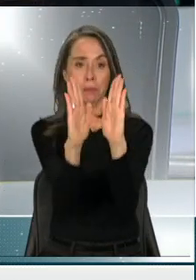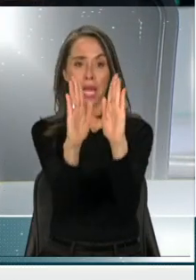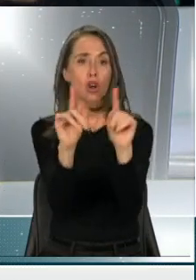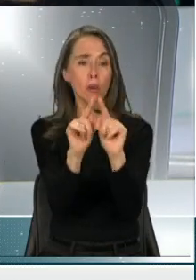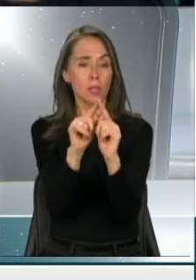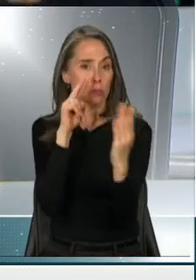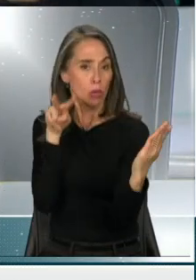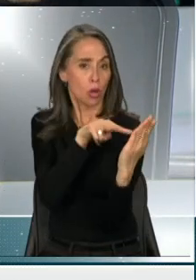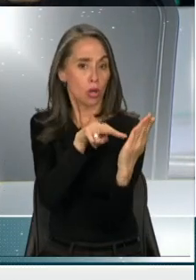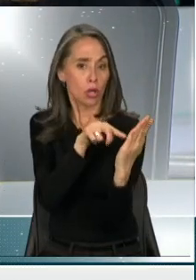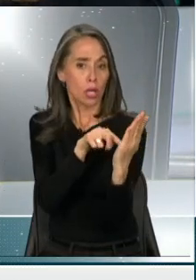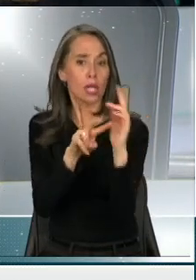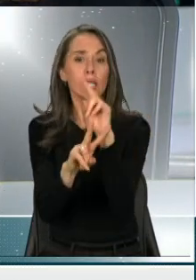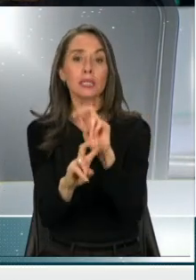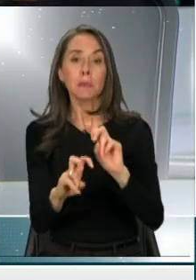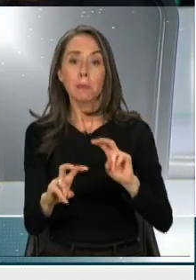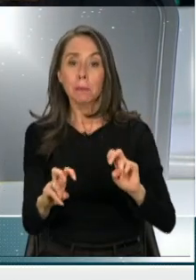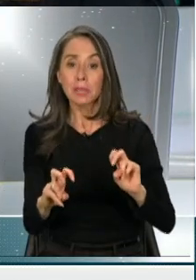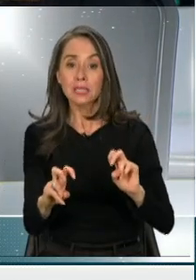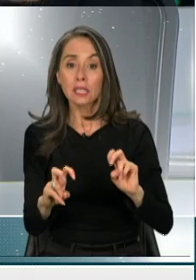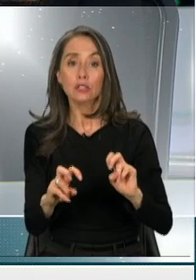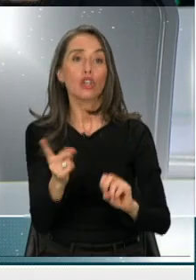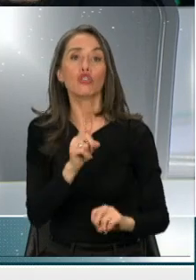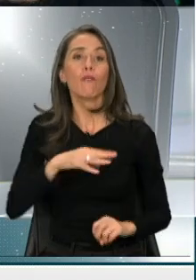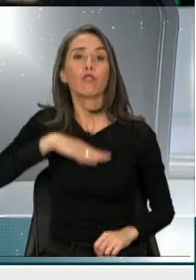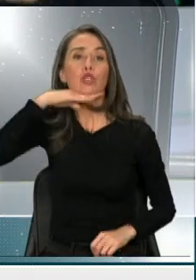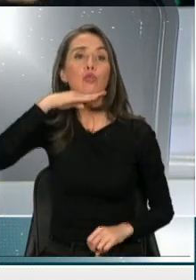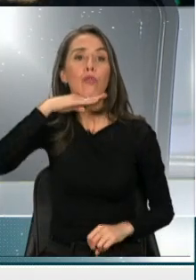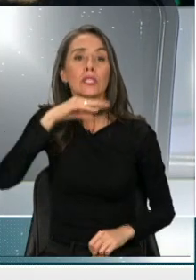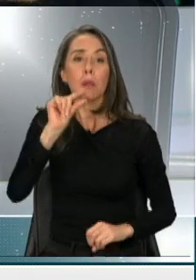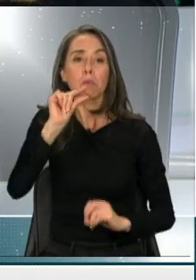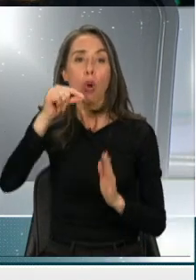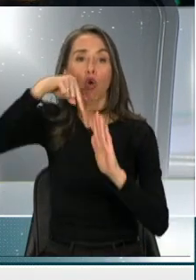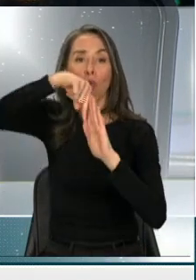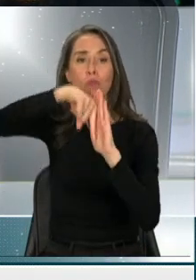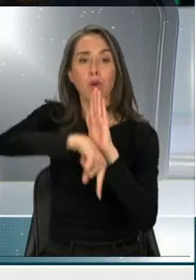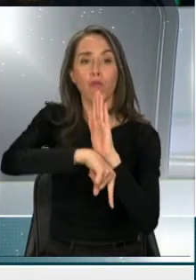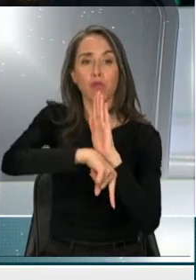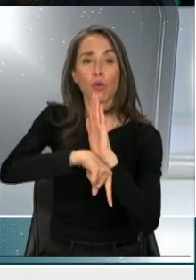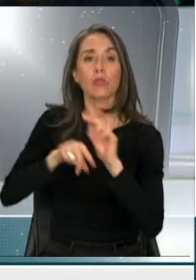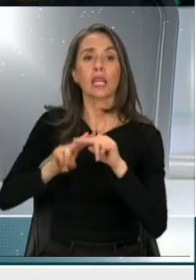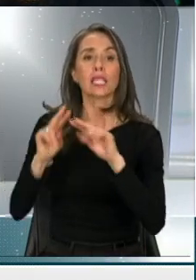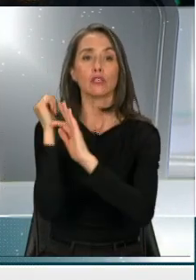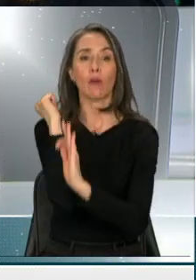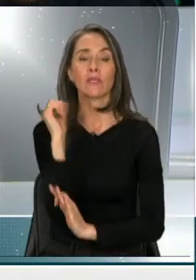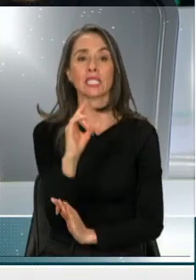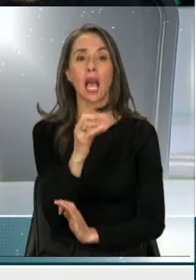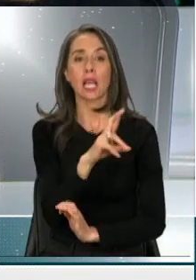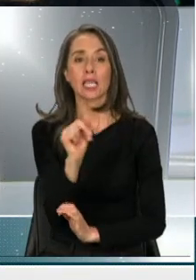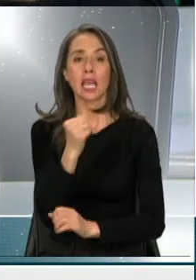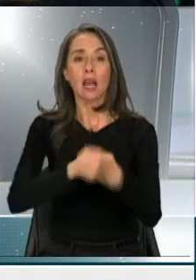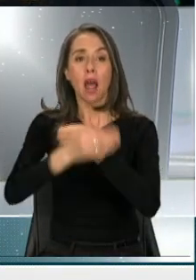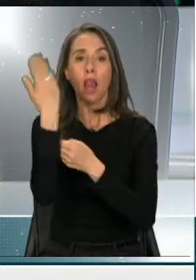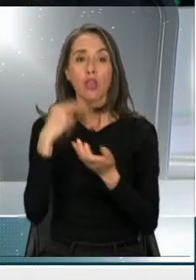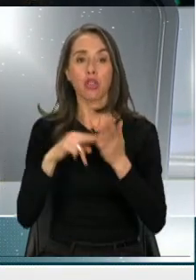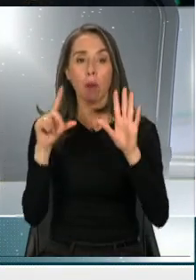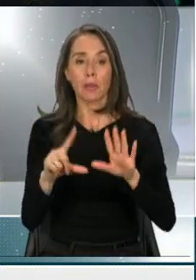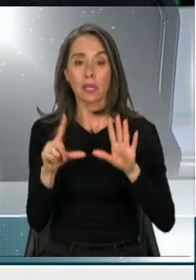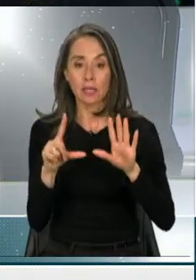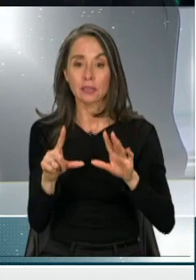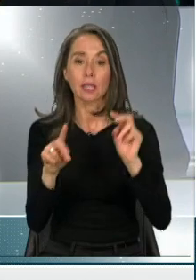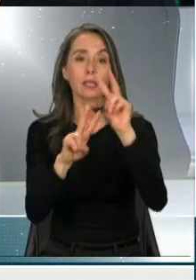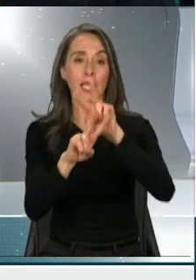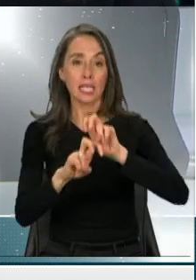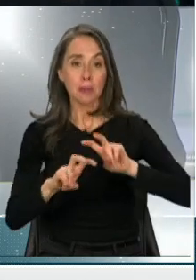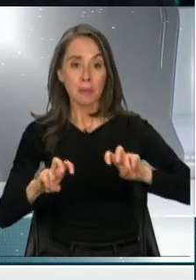da cuenta es de una investigación insuficiente poco exhaustiva por parte del fiscal de guerra durante el año 2017 por lo tanto la